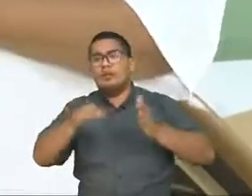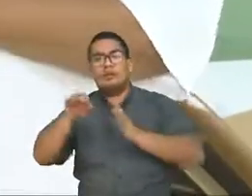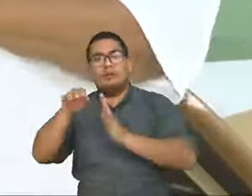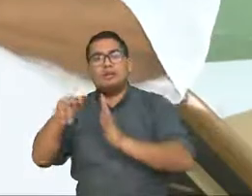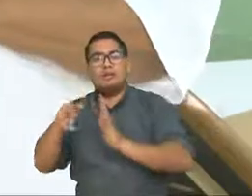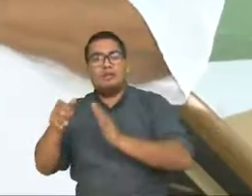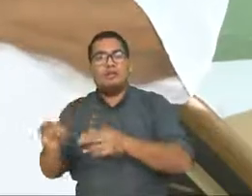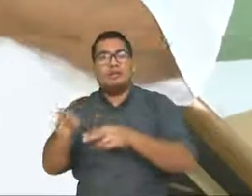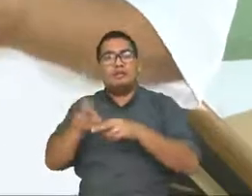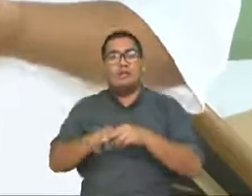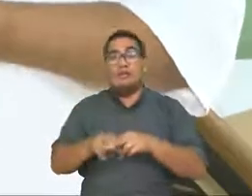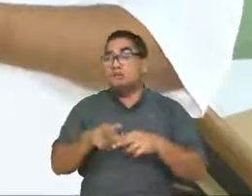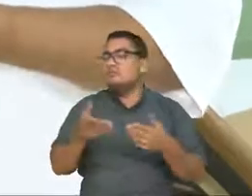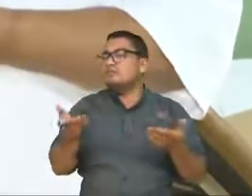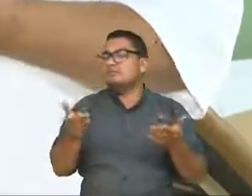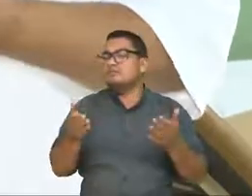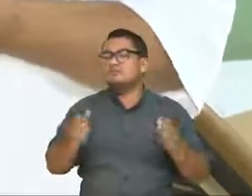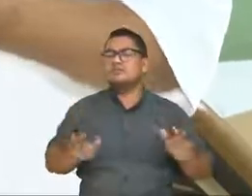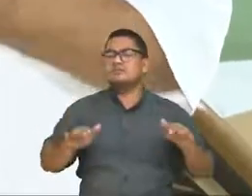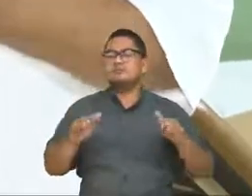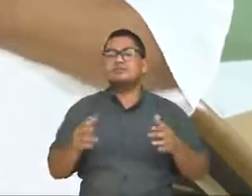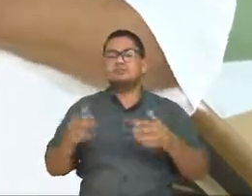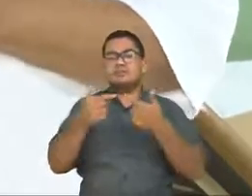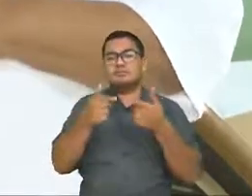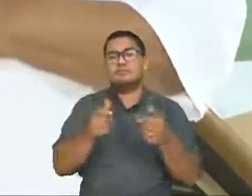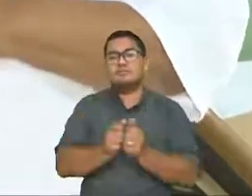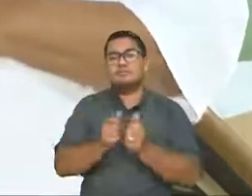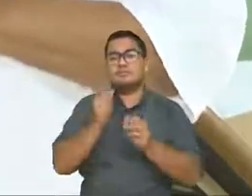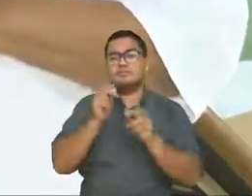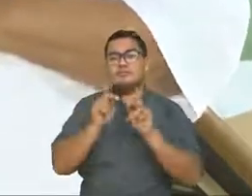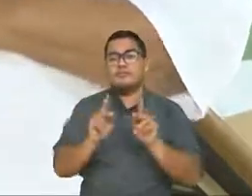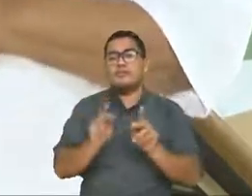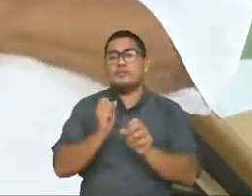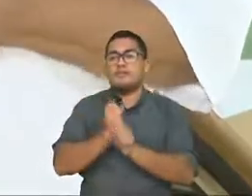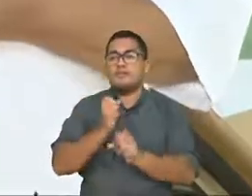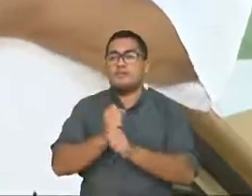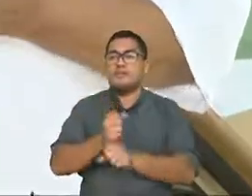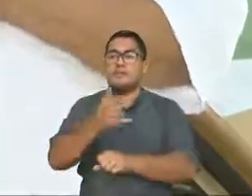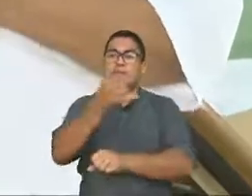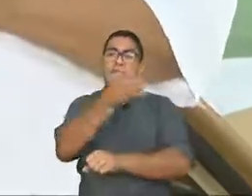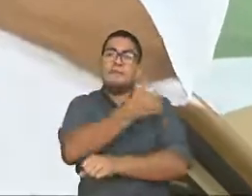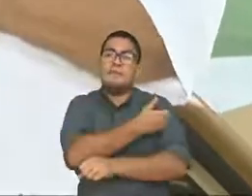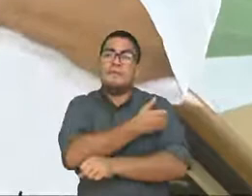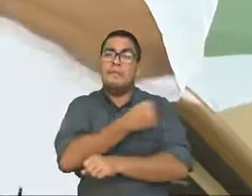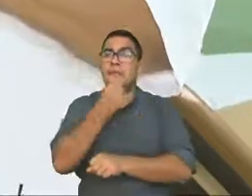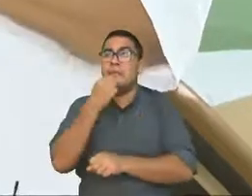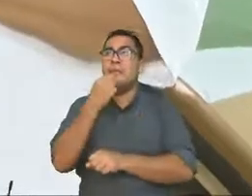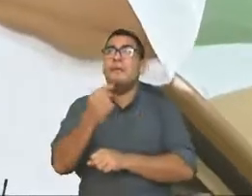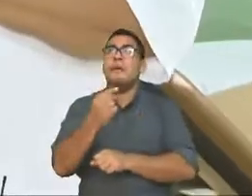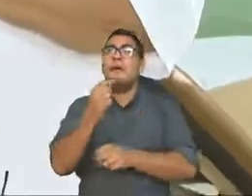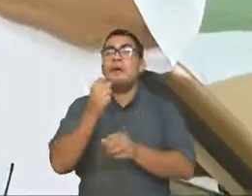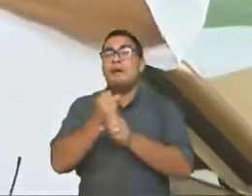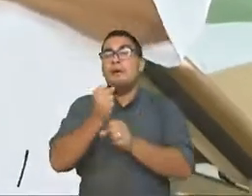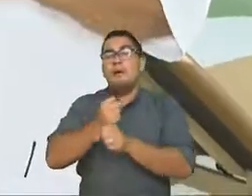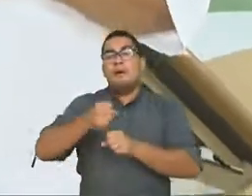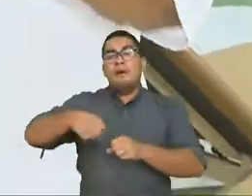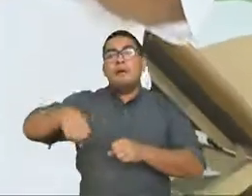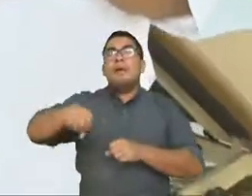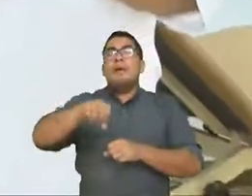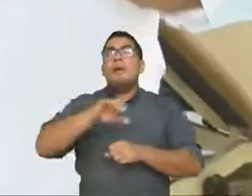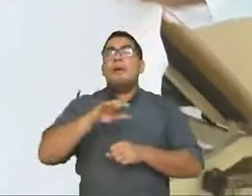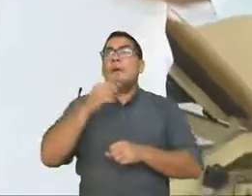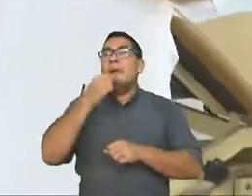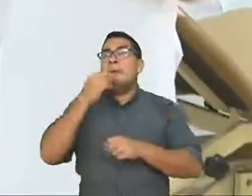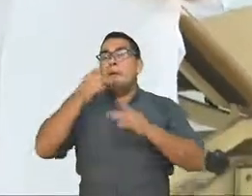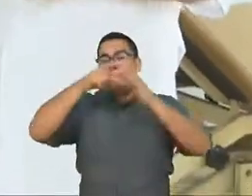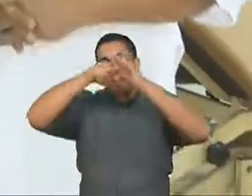de su silla a su cama. Todo eso lo hace este grupo que también trabajamos aquí en el hospital, y que es la trabajadora social, la parte de